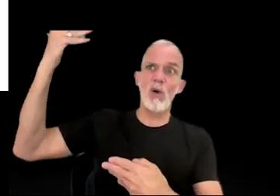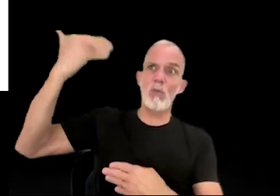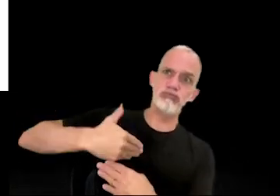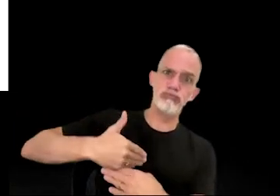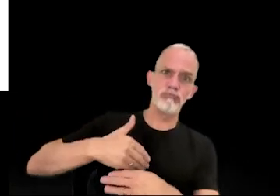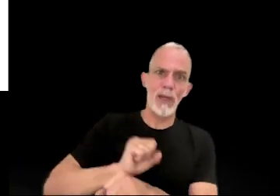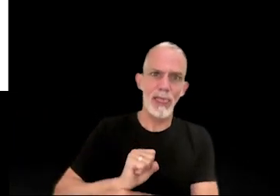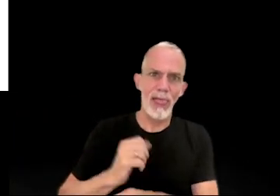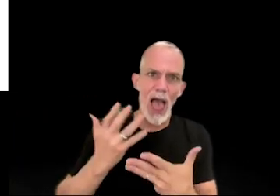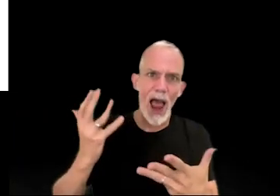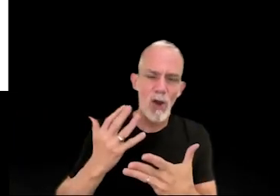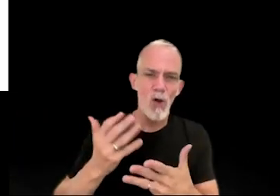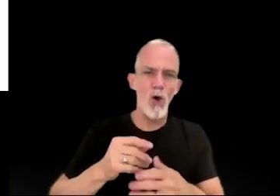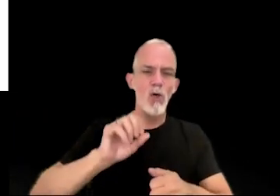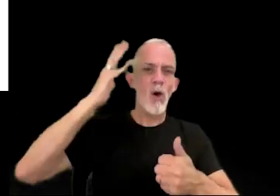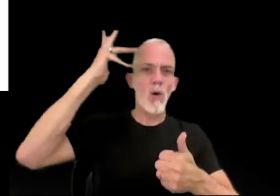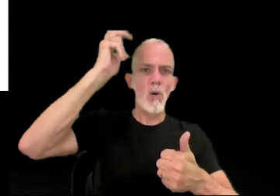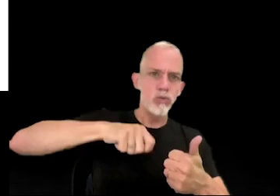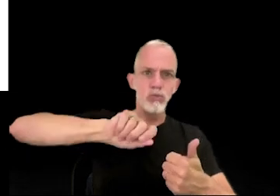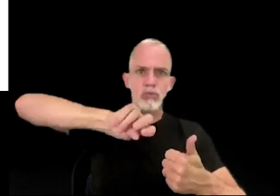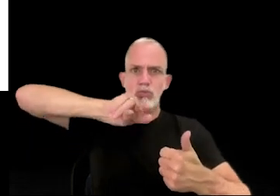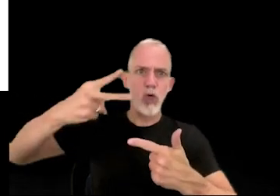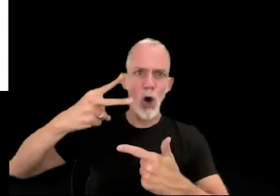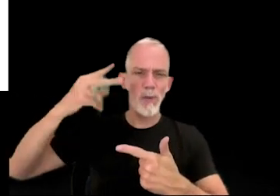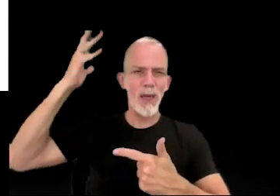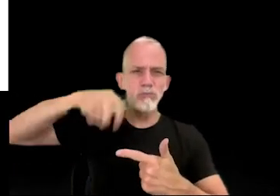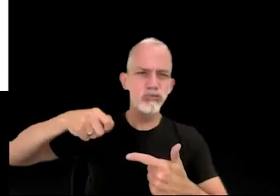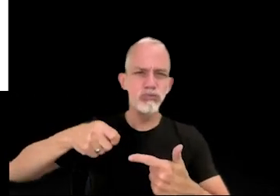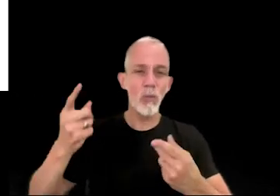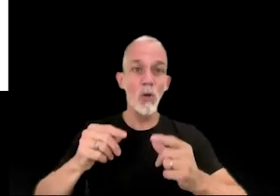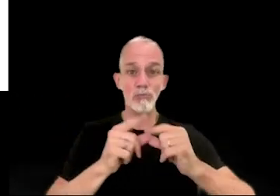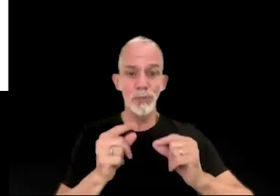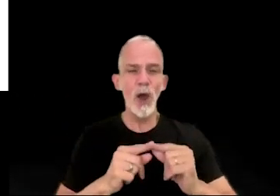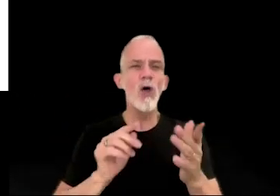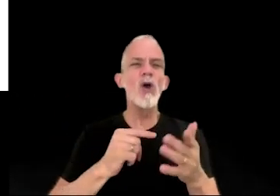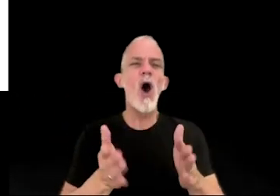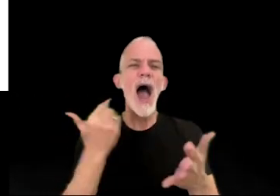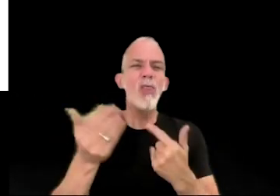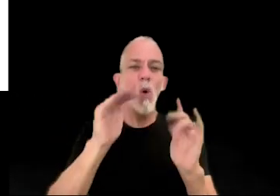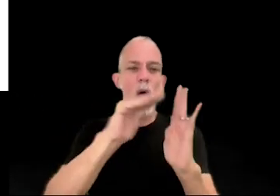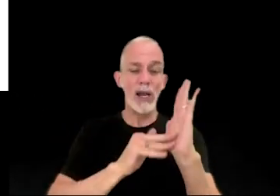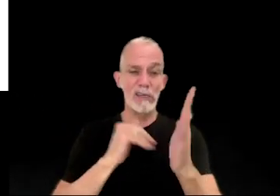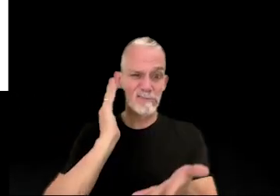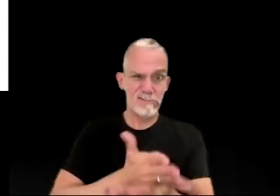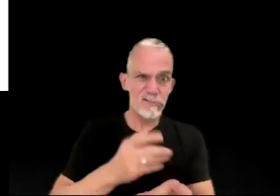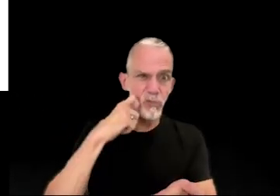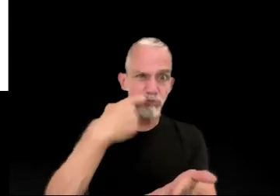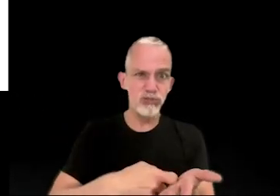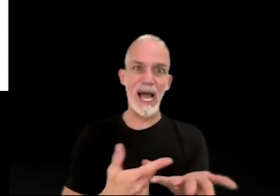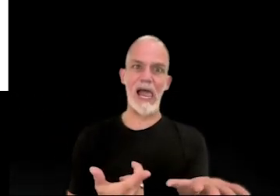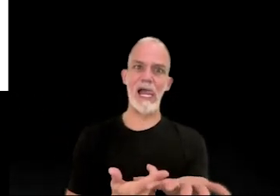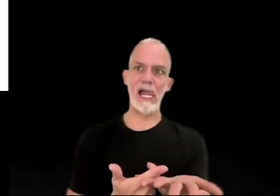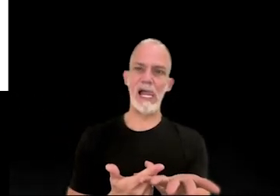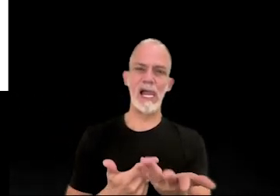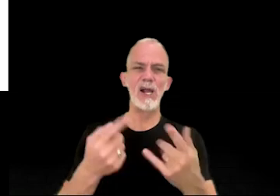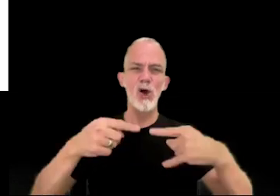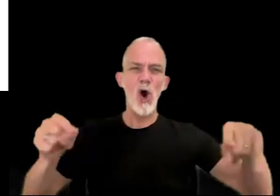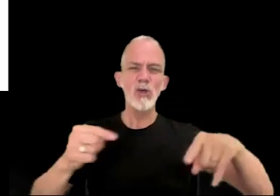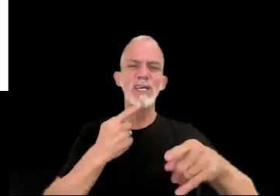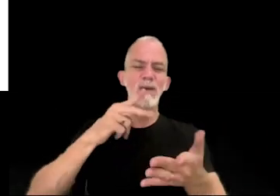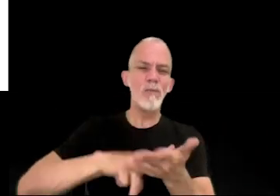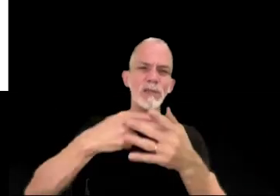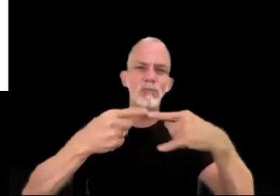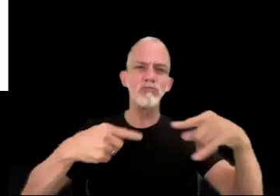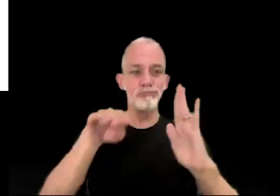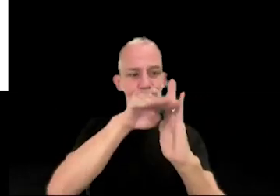en segunda instancia por delitos del Código Aduanero, por delitos tributarios vinculados o establecidos en los